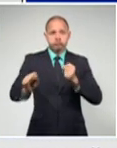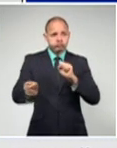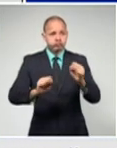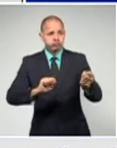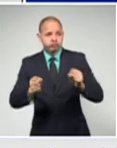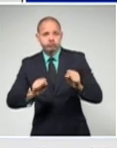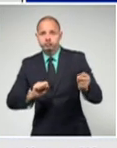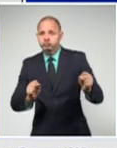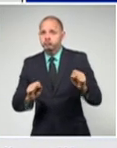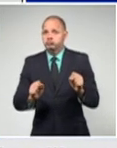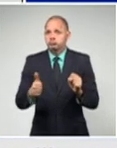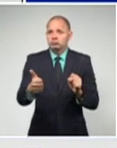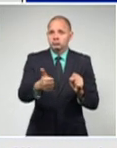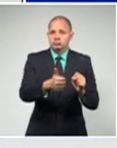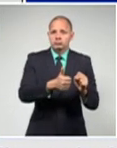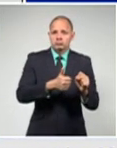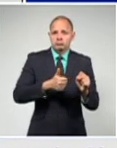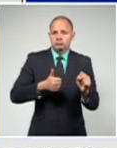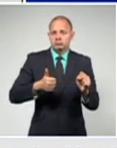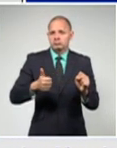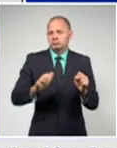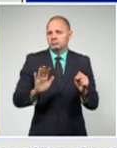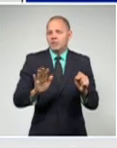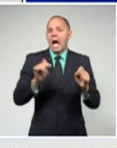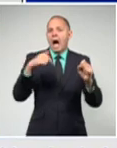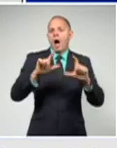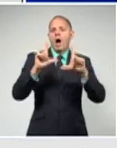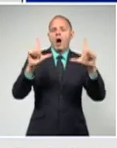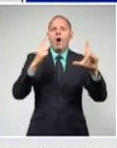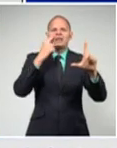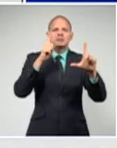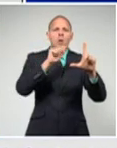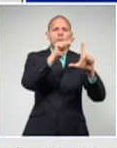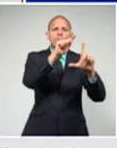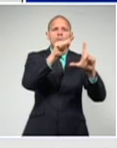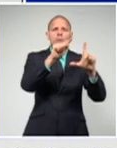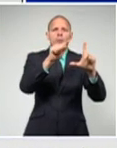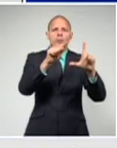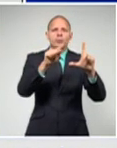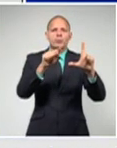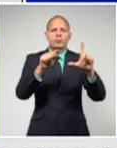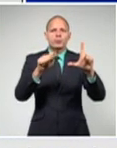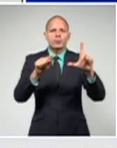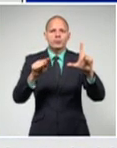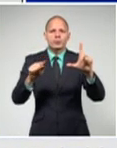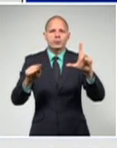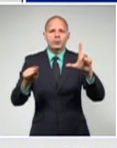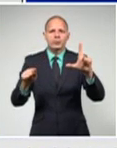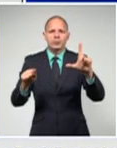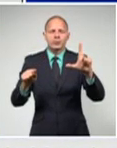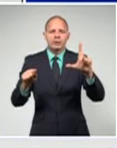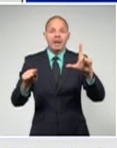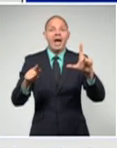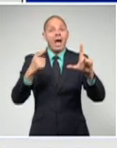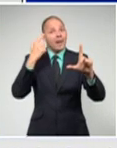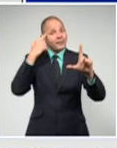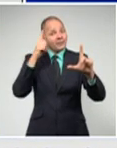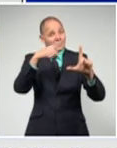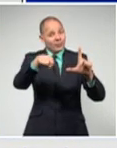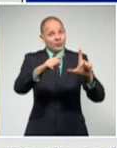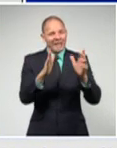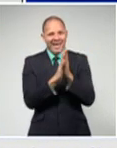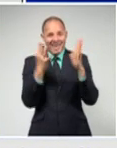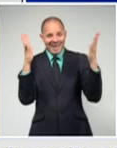adoptando, pues va hacia la disminución. Nada de descuidarse, y eso lo sabe su Consejo